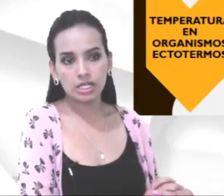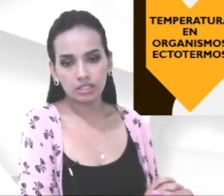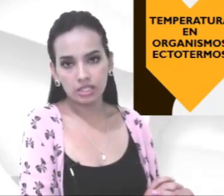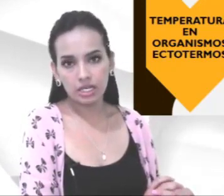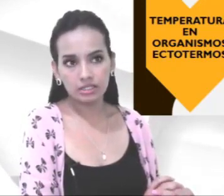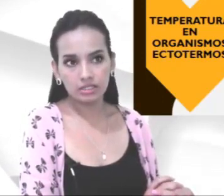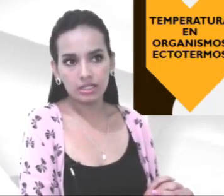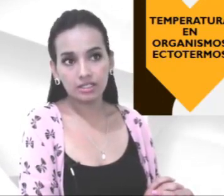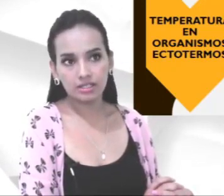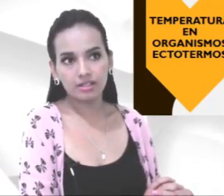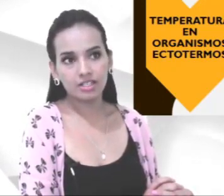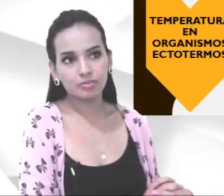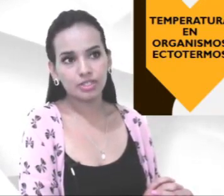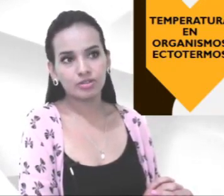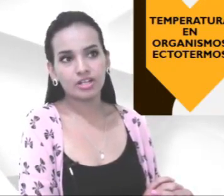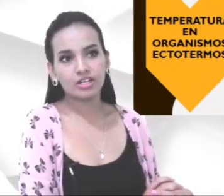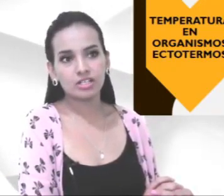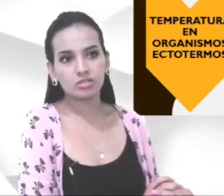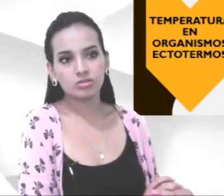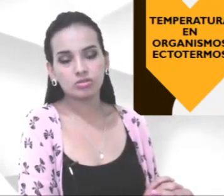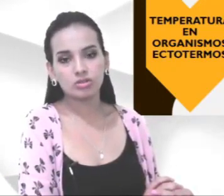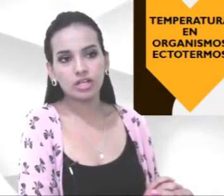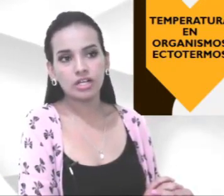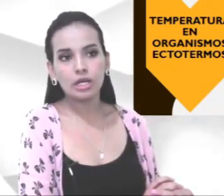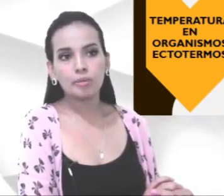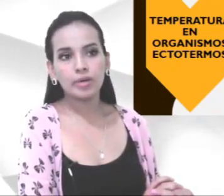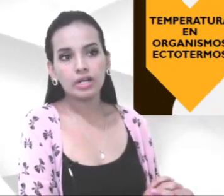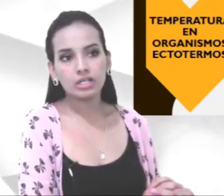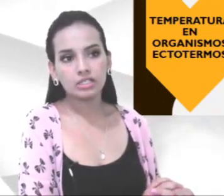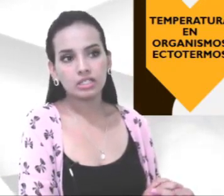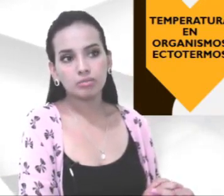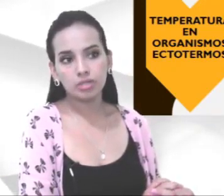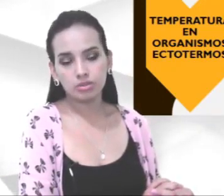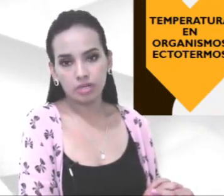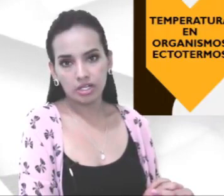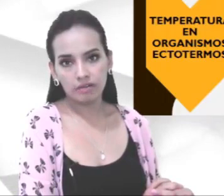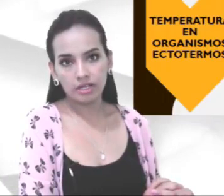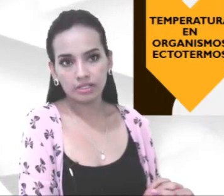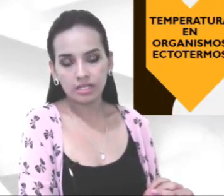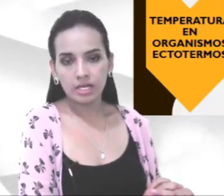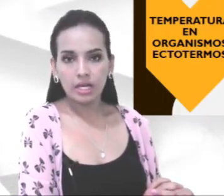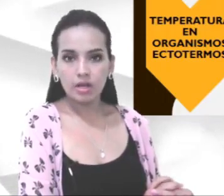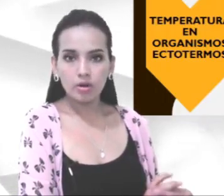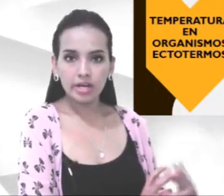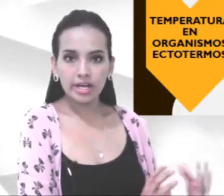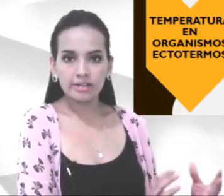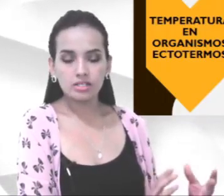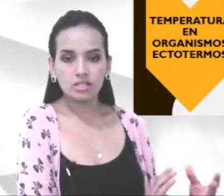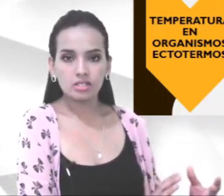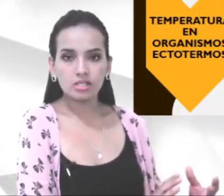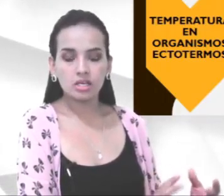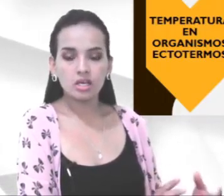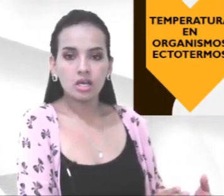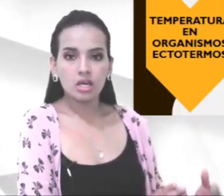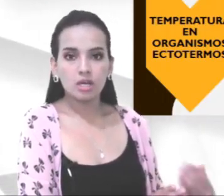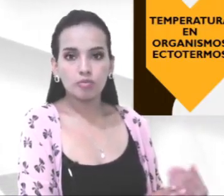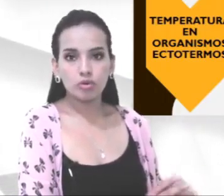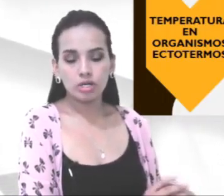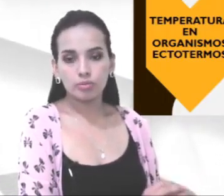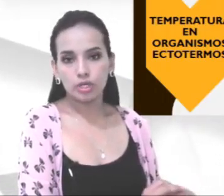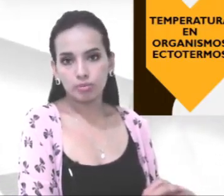absorben gran cantidad del espectro de la radiación solar para alcanzar temperaturas elevadas lo que hacen es que